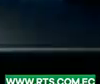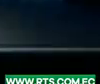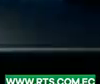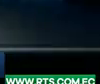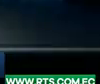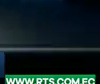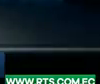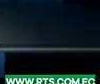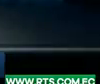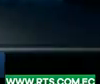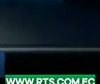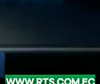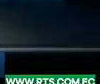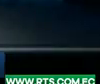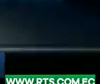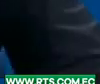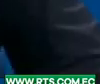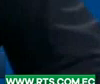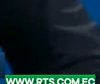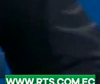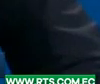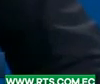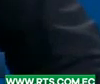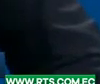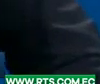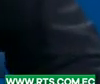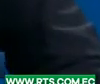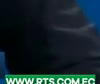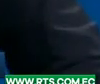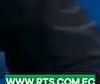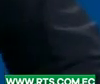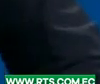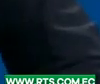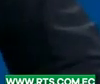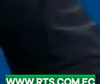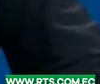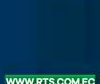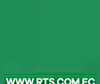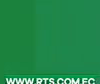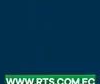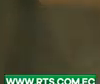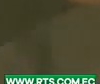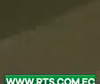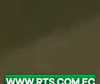Se realizó último debate de Donald Trump y Joe Biden en Estados Unidos.